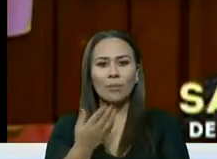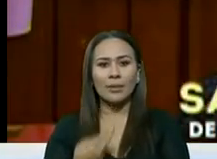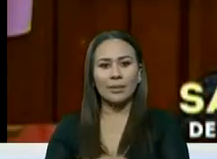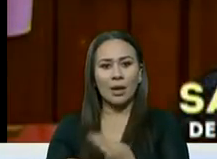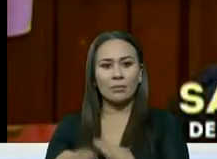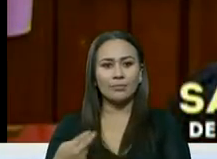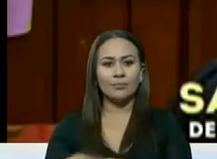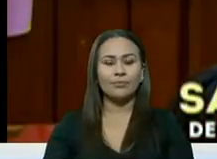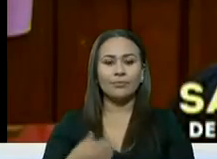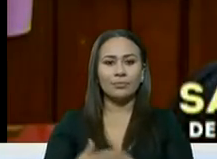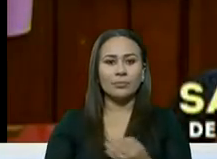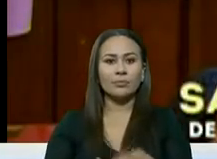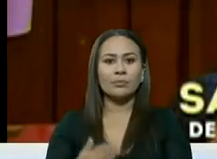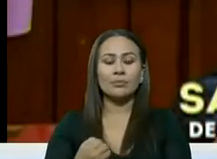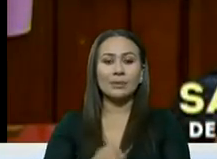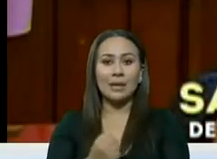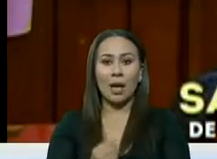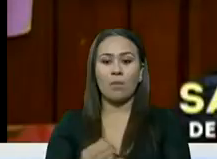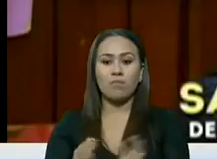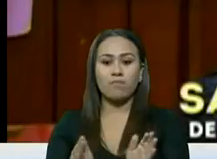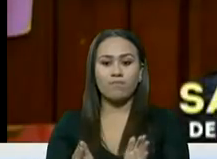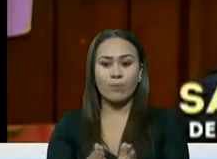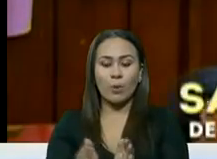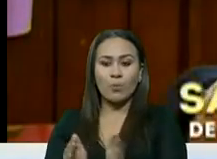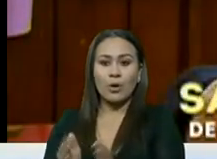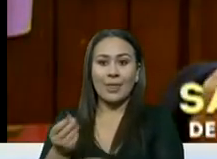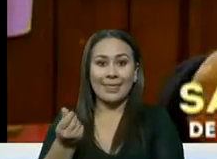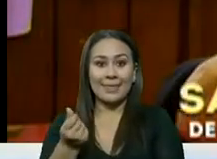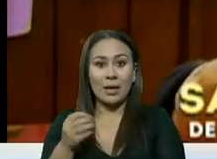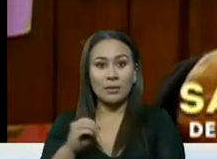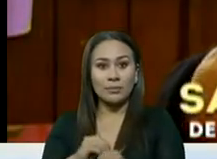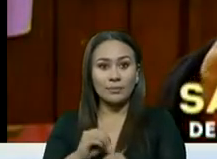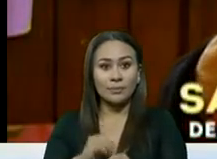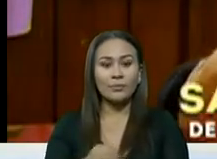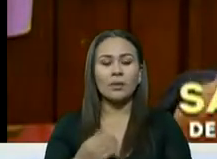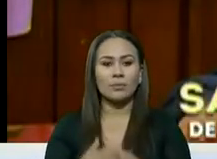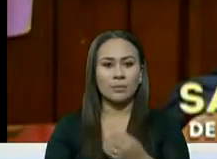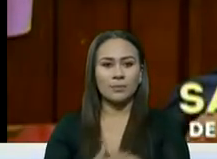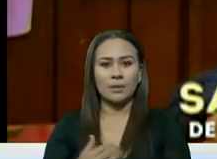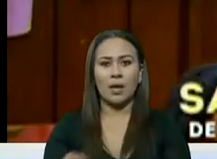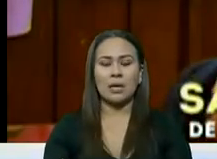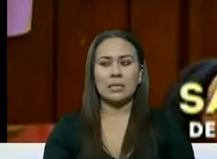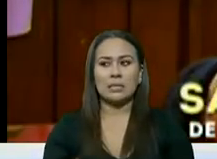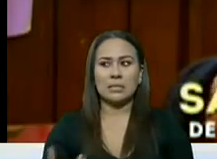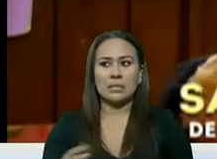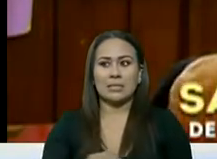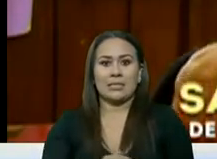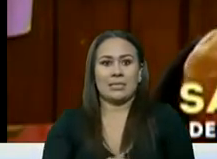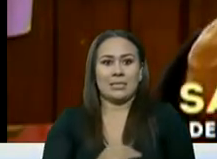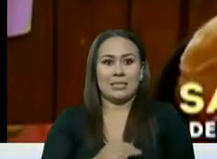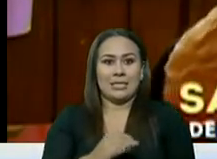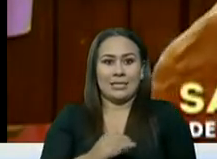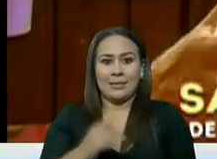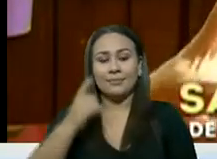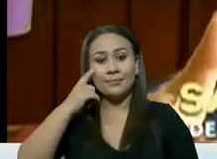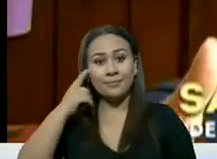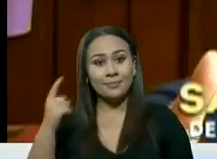ya hicieron que en poco tiempo el salinerito ya empezara a imponerse. Imponiéndose en